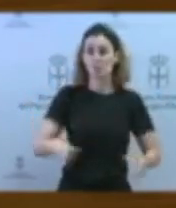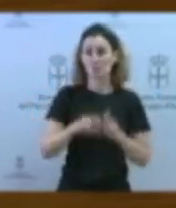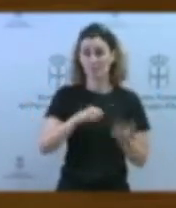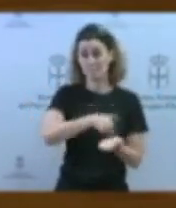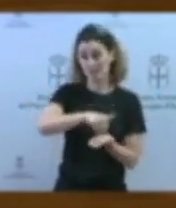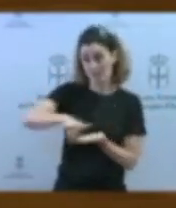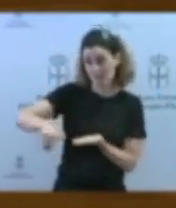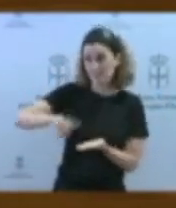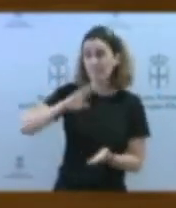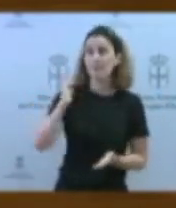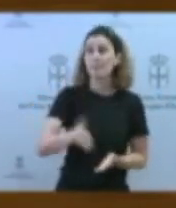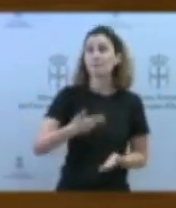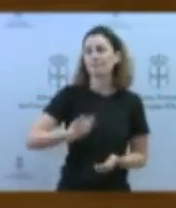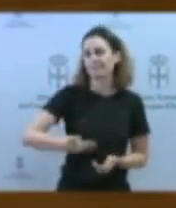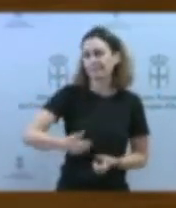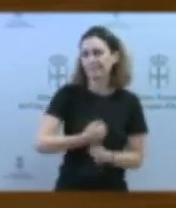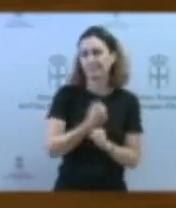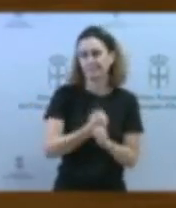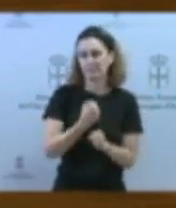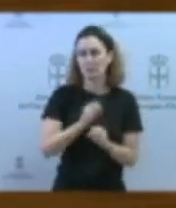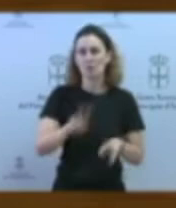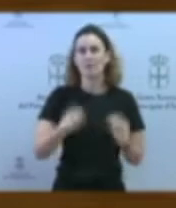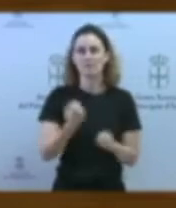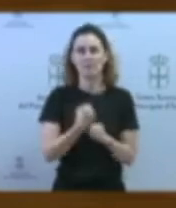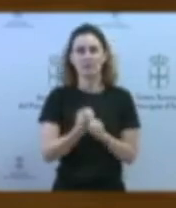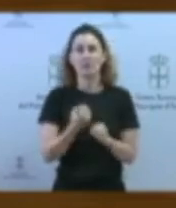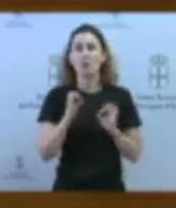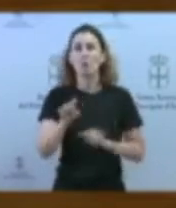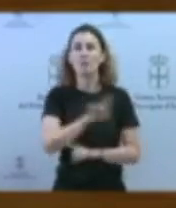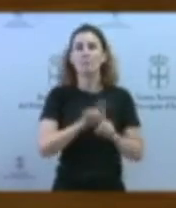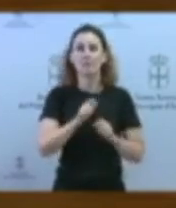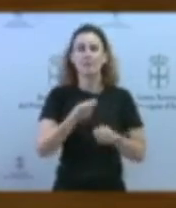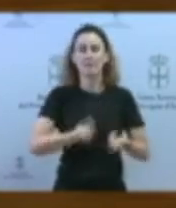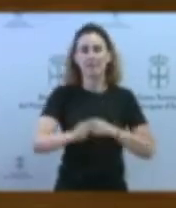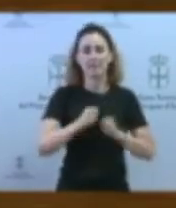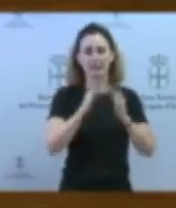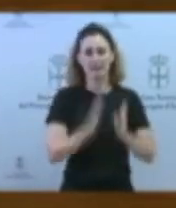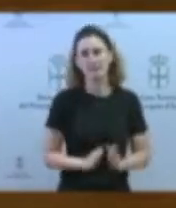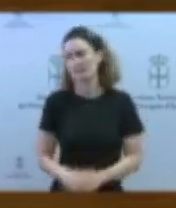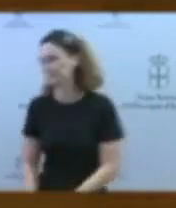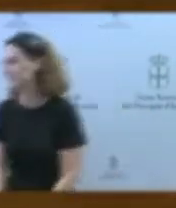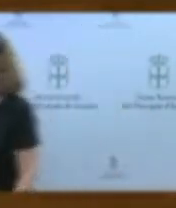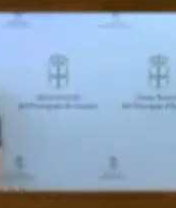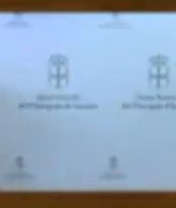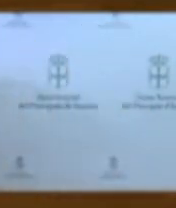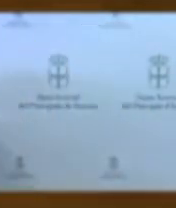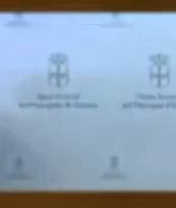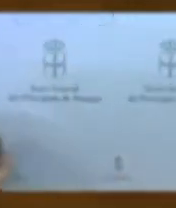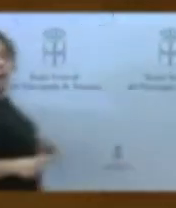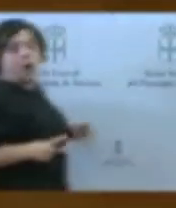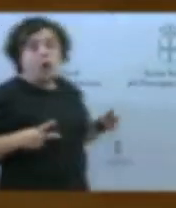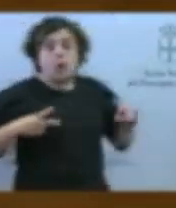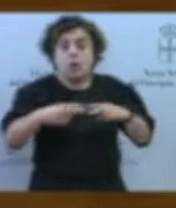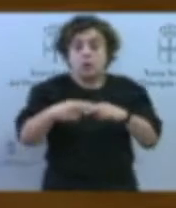reforma laboral, la burbuja inmobiliaria, los recortes en dependencia, la corrupción, no condenar la dictadura franquista,